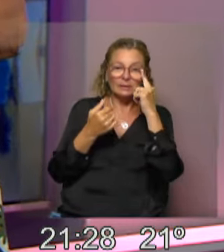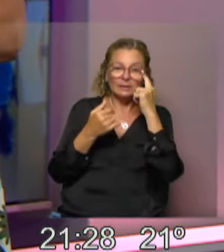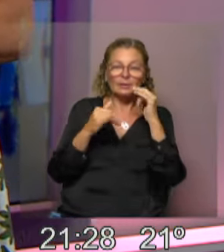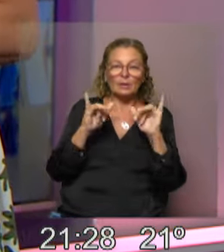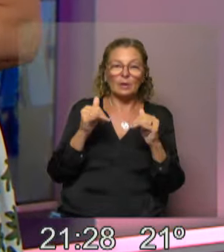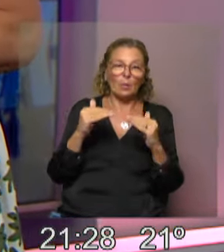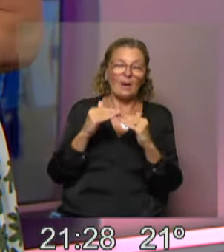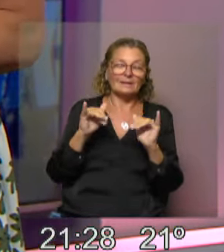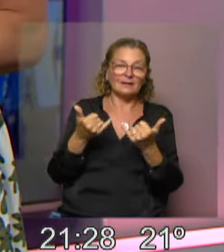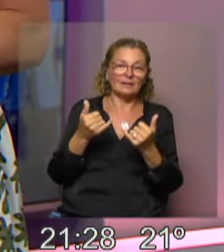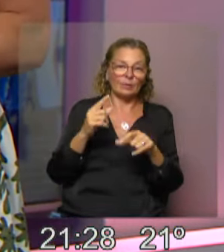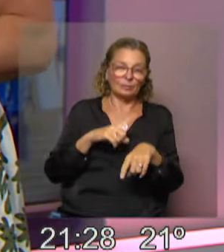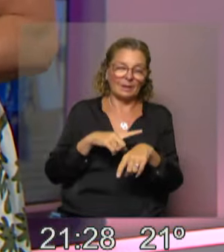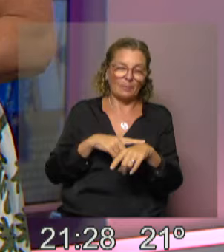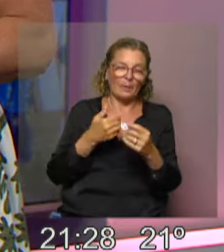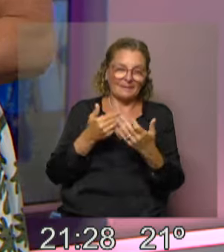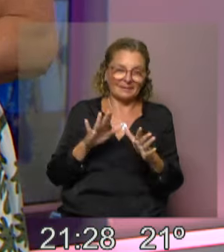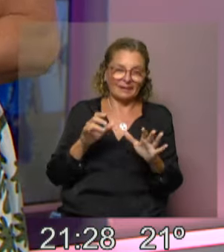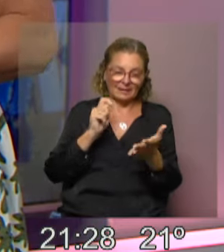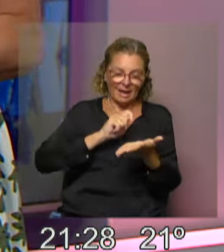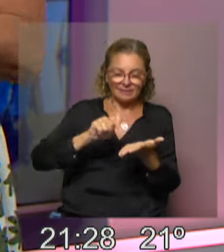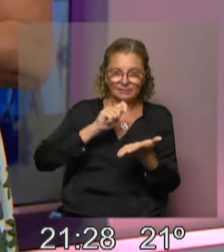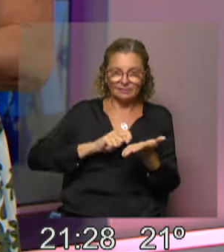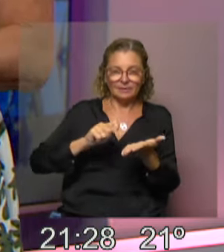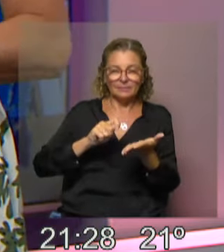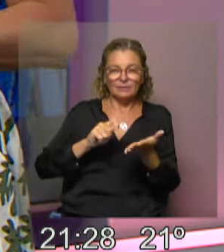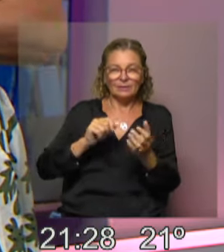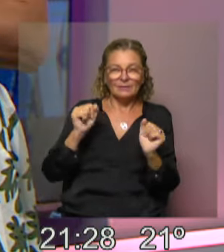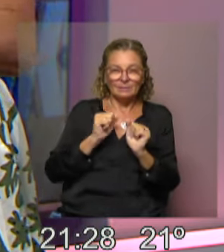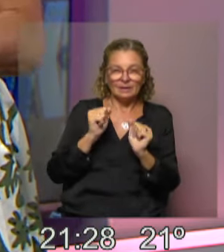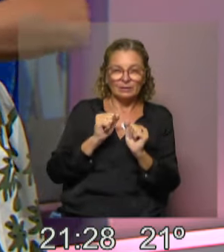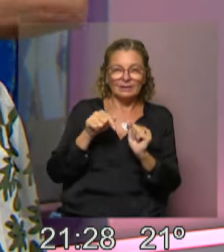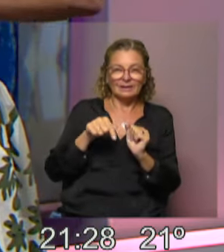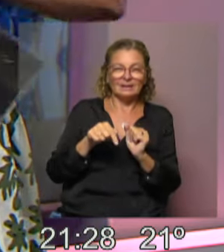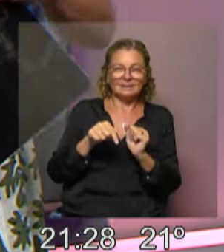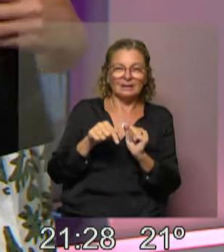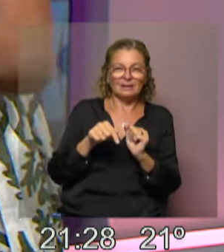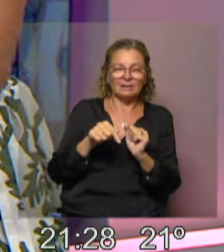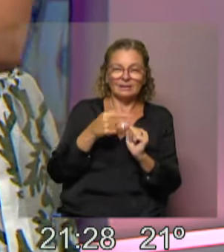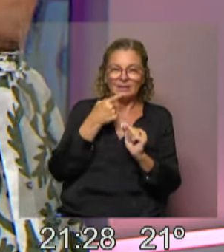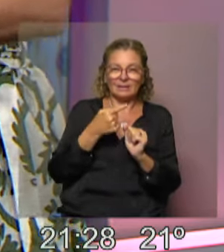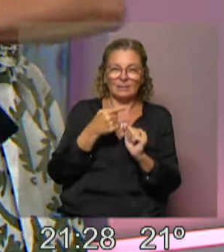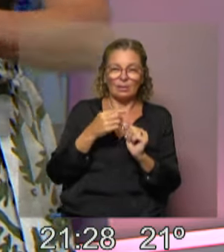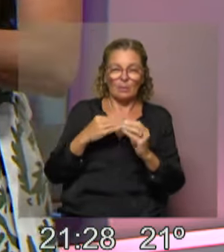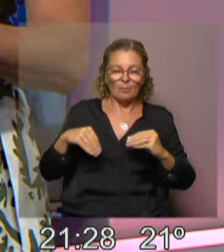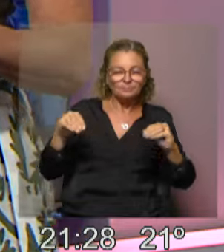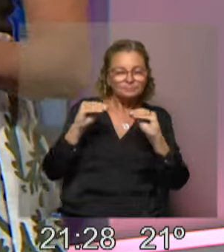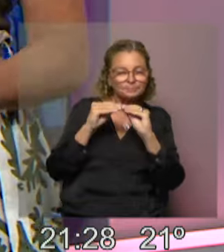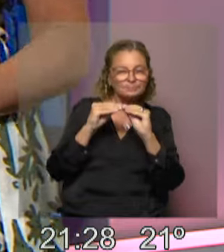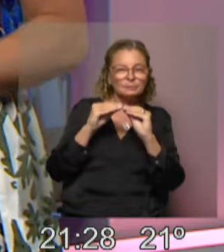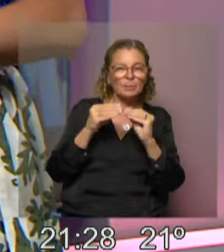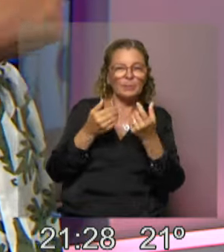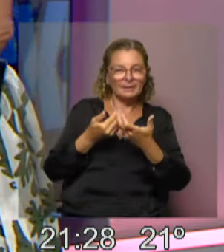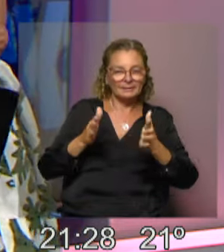ya hace un tiempo que empezaste a componer. Capaz que Invierno esta es como la canción que, digamos, que cerró más como para